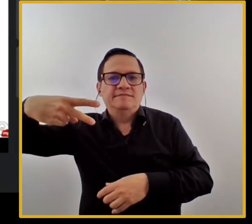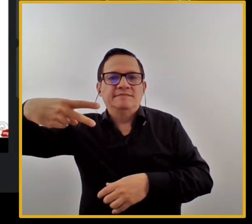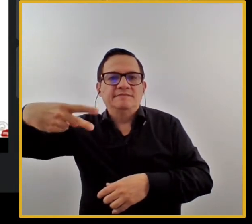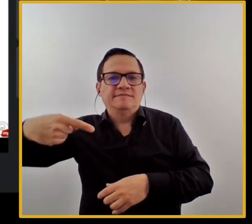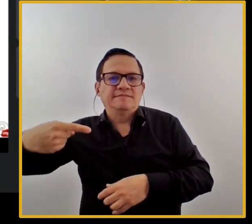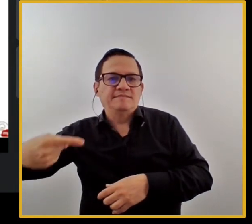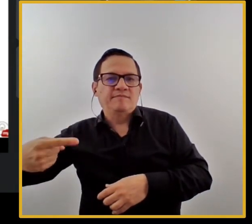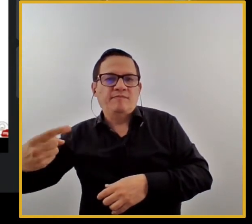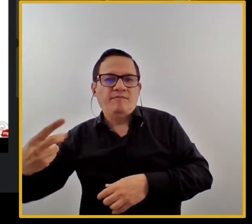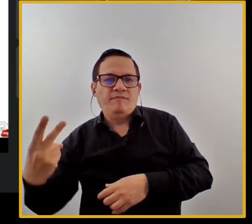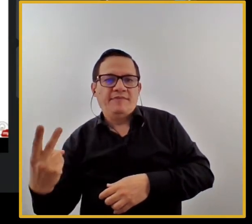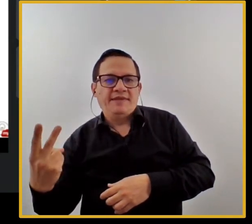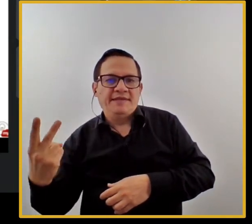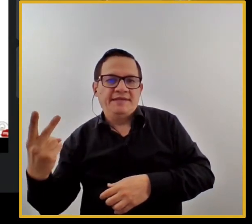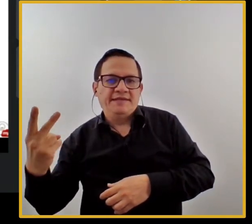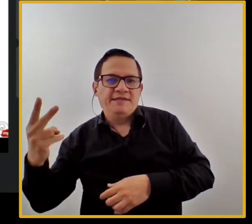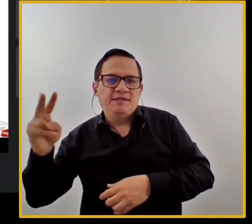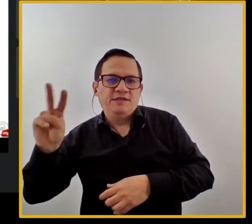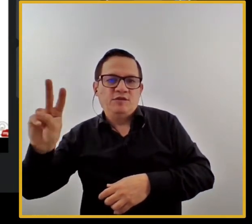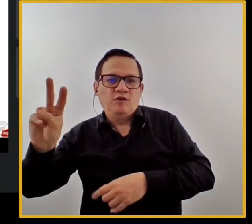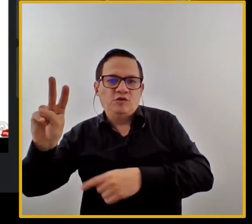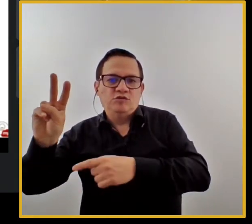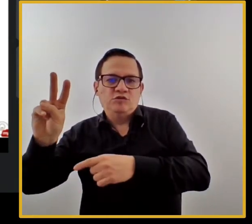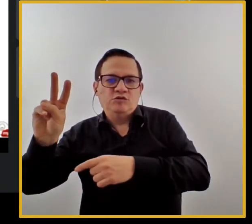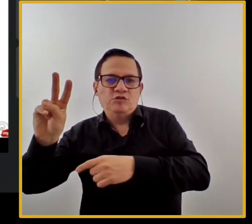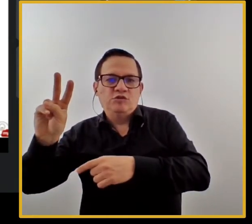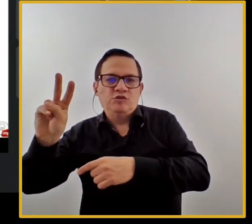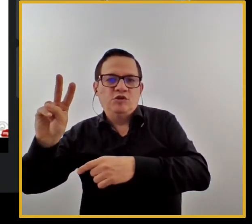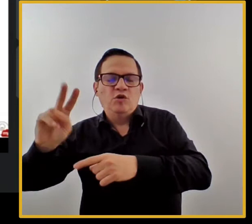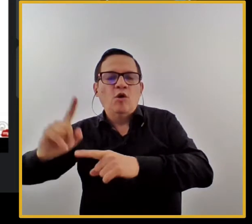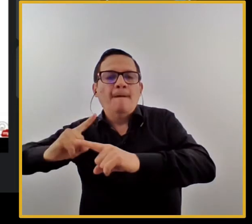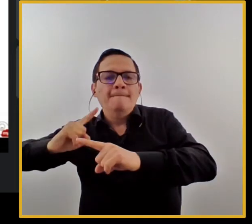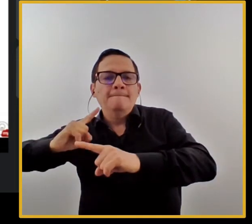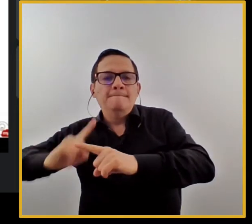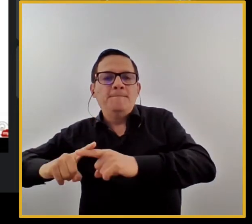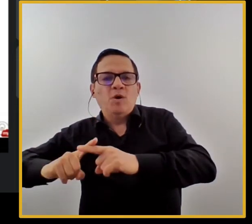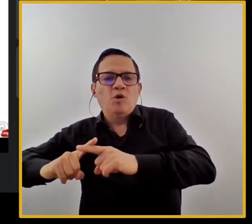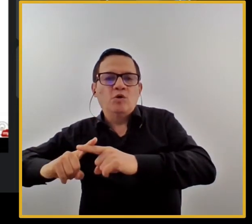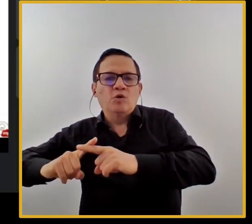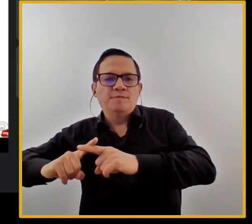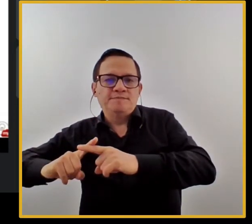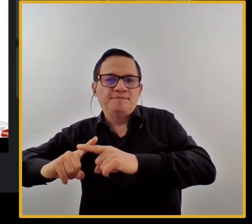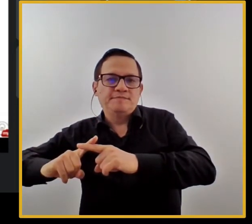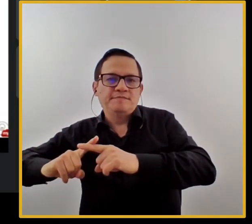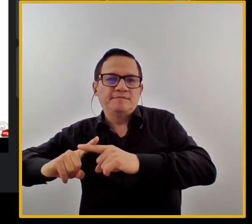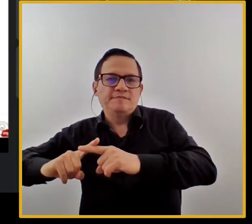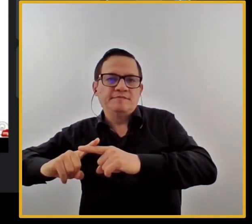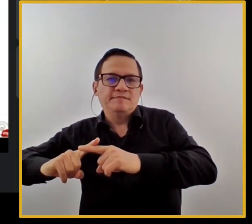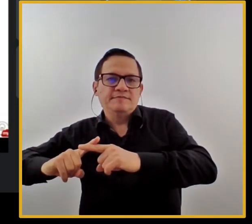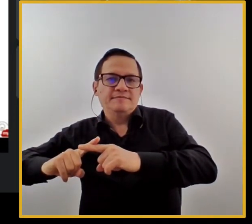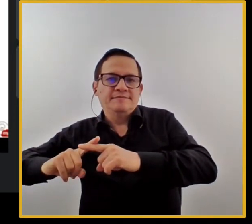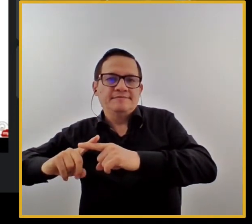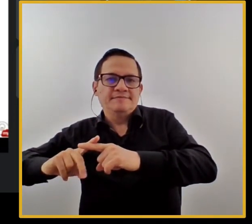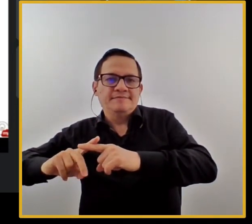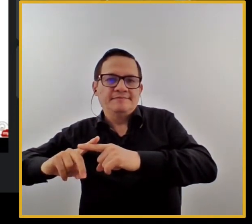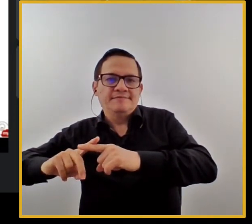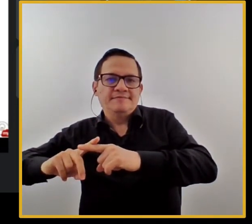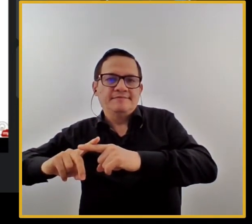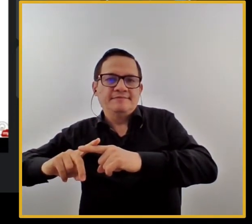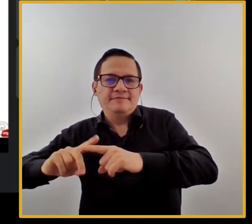menos x2, ¿cierto? Por el diferencial de x.